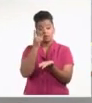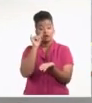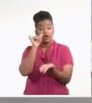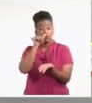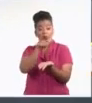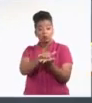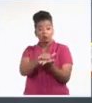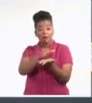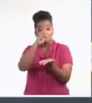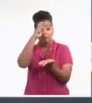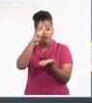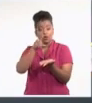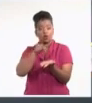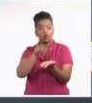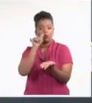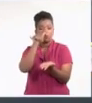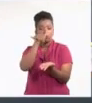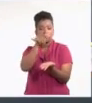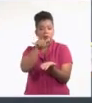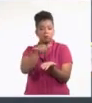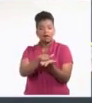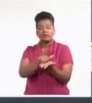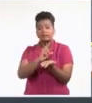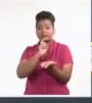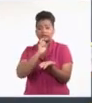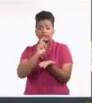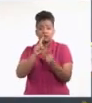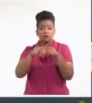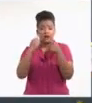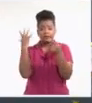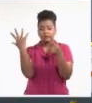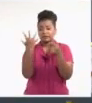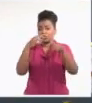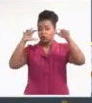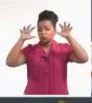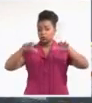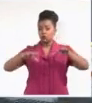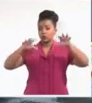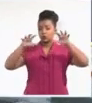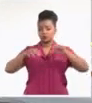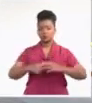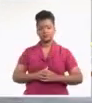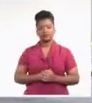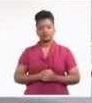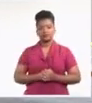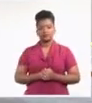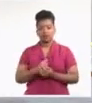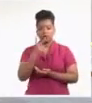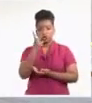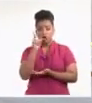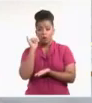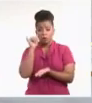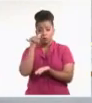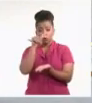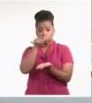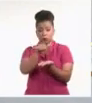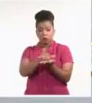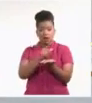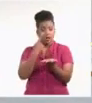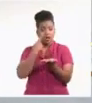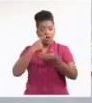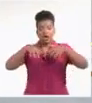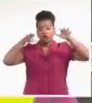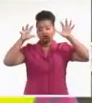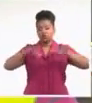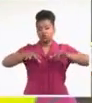Fuerza Aérea Mexicana aterrizó en condiciones difíciles por el mal tiempo. Cuando arribaron estas dos aeronaves, ustedes vieron que estaba